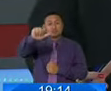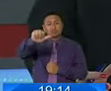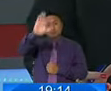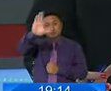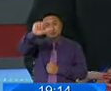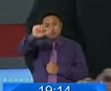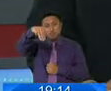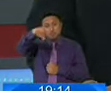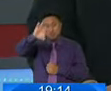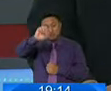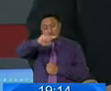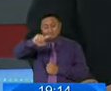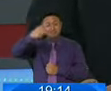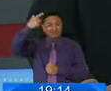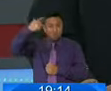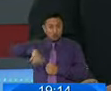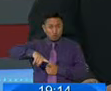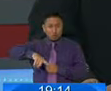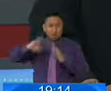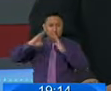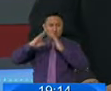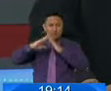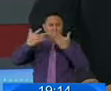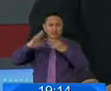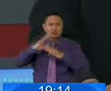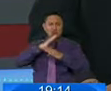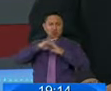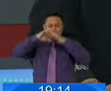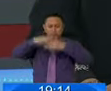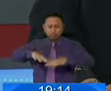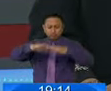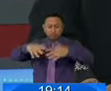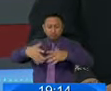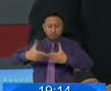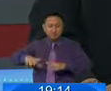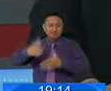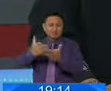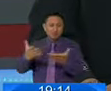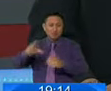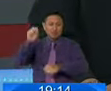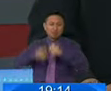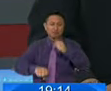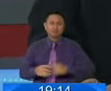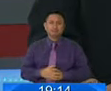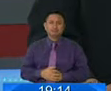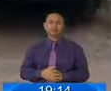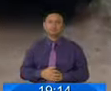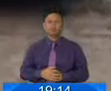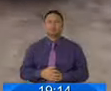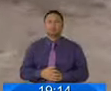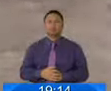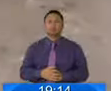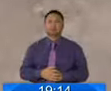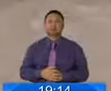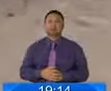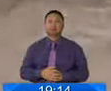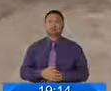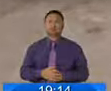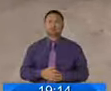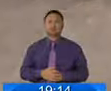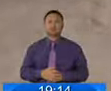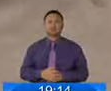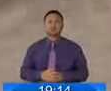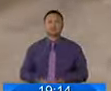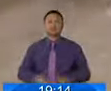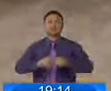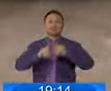En Loja, varias viviendas ha ingresado el agua ocasionando daños materiales. Varios sectores de la